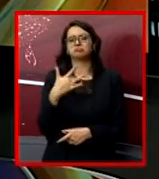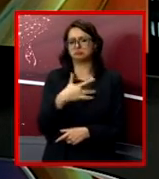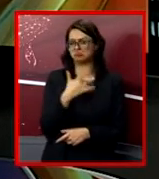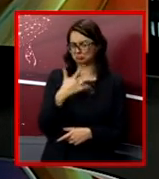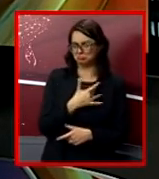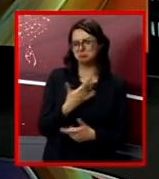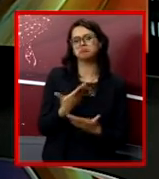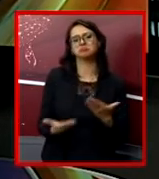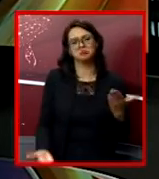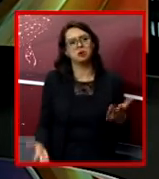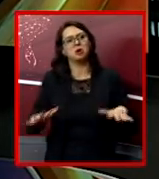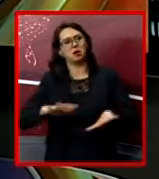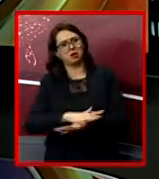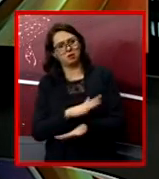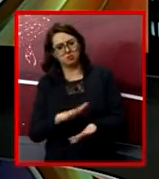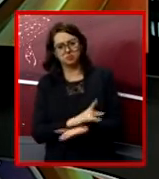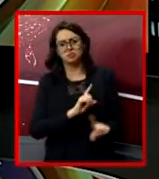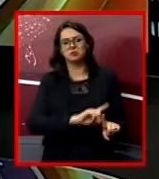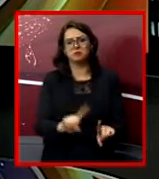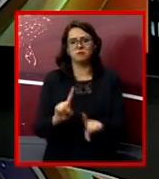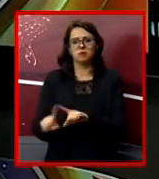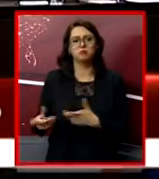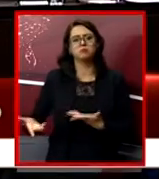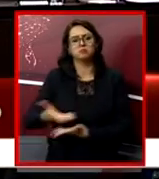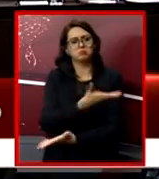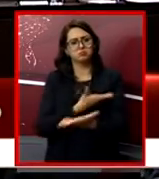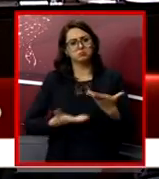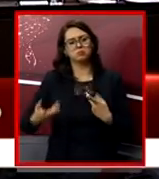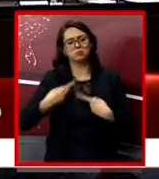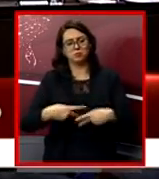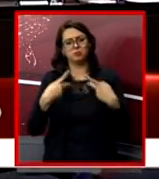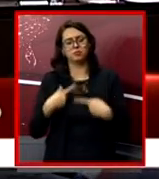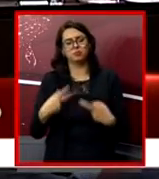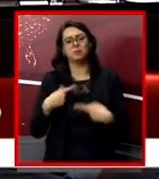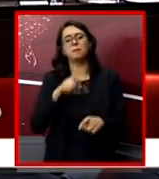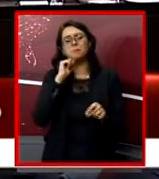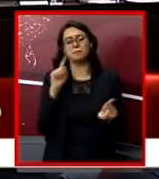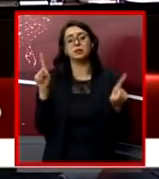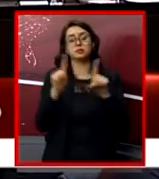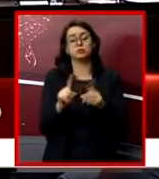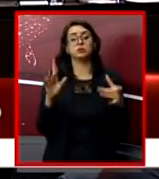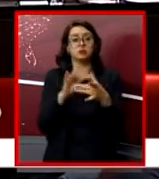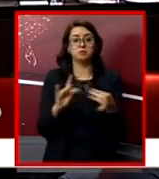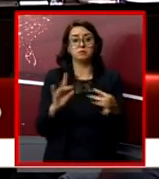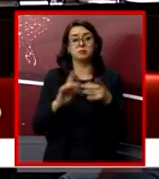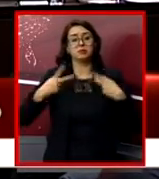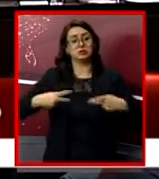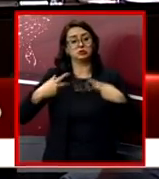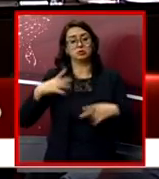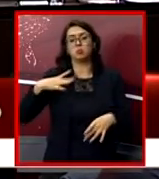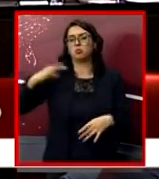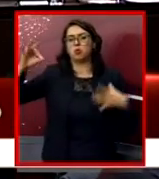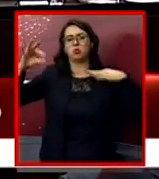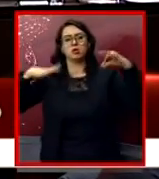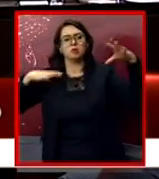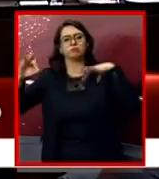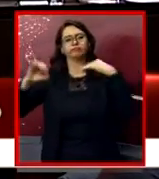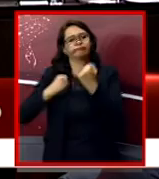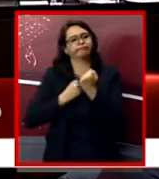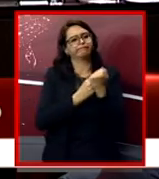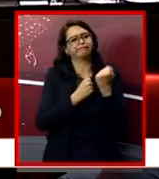que se ha modificado la forma en cómo se relaciona la sociedad y enfatizó que la solidaridad de cientos de voluntarios que se